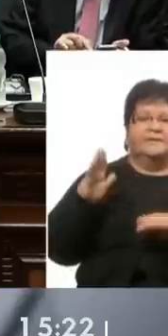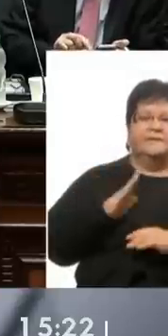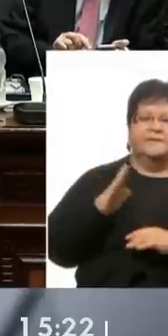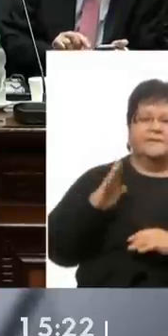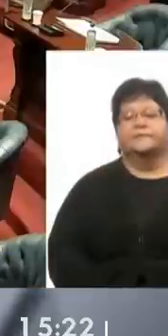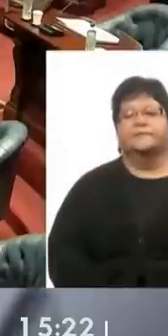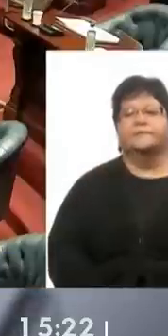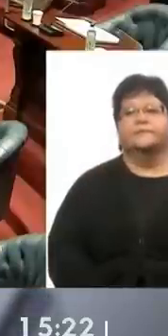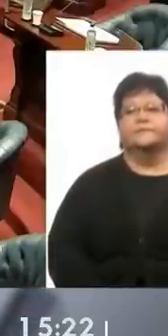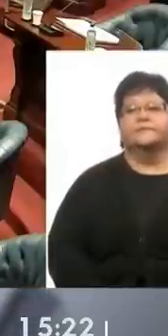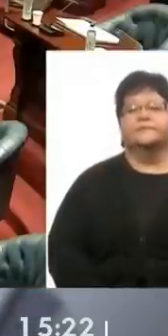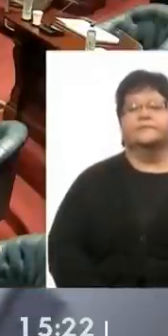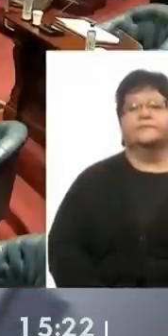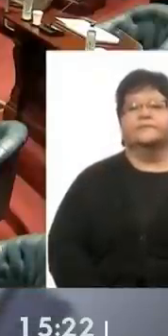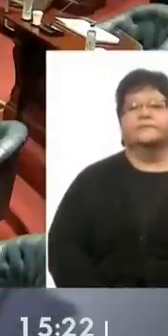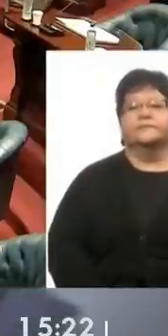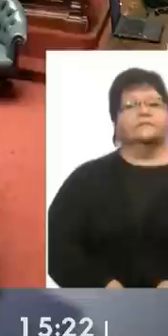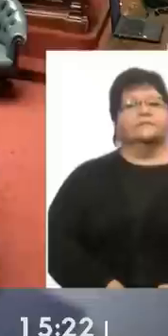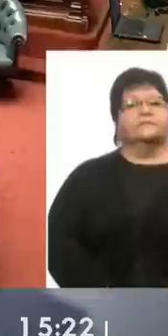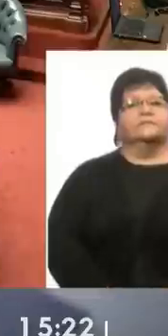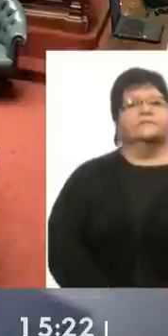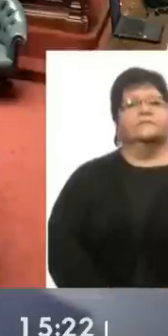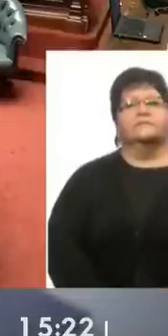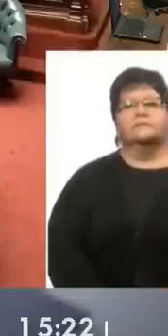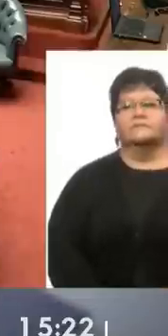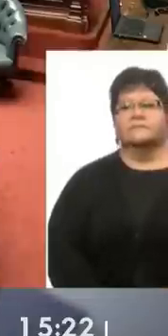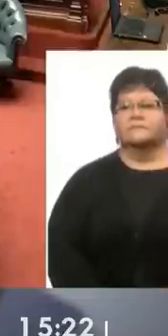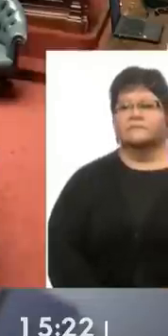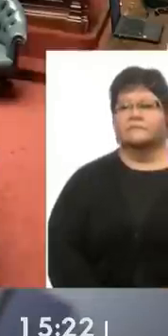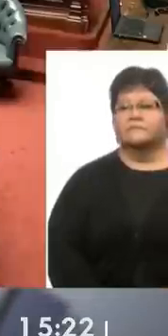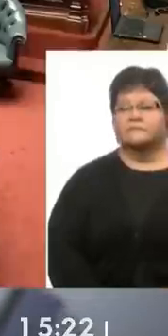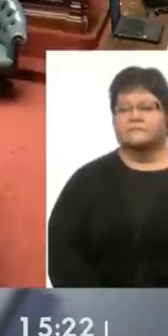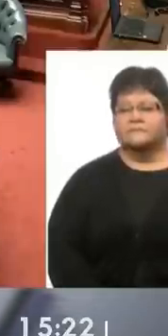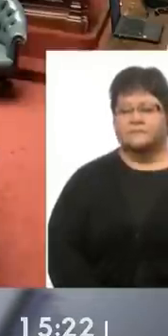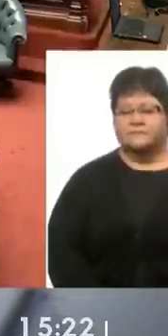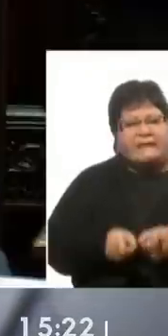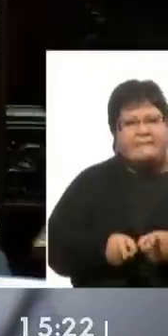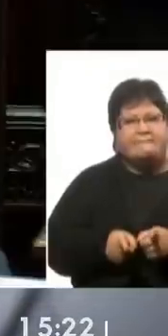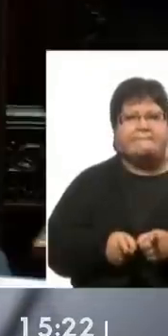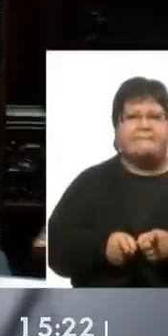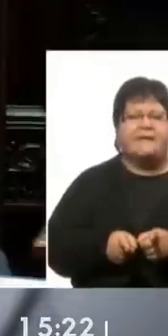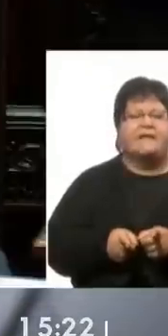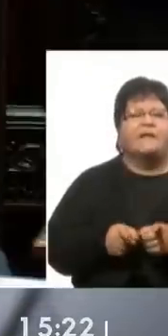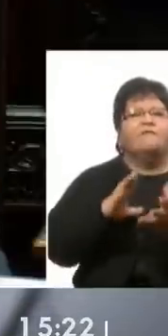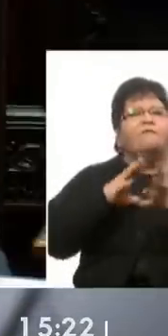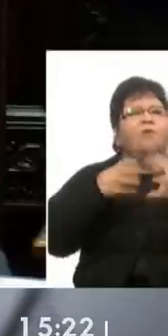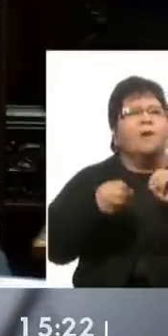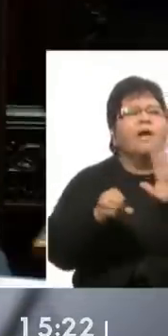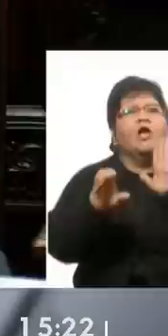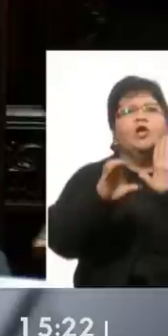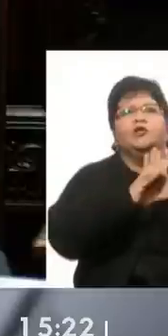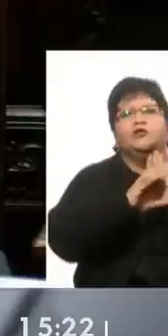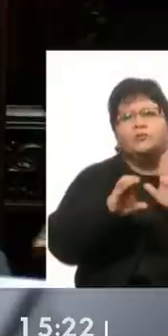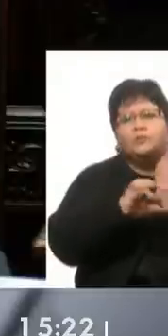su discusión, porque aunque los plazos corren, va a tener todo el tiempo para ser discutido, y en tratamiento de la ley de 9 de la